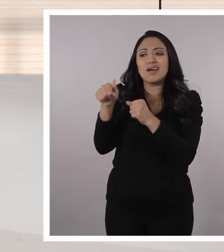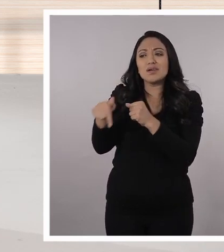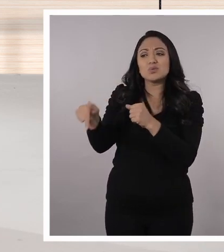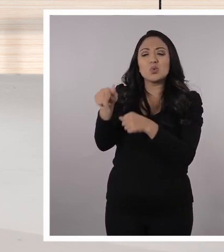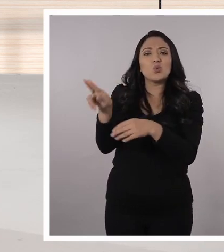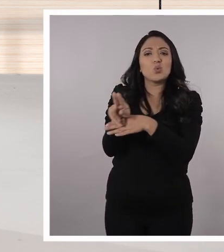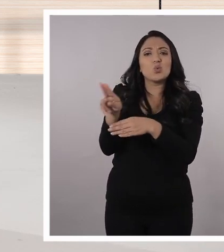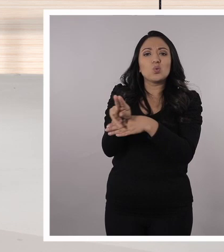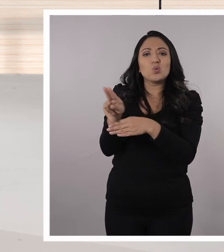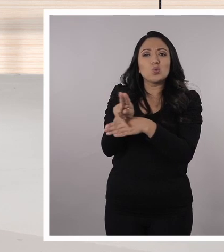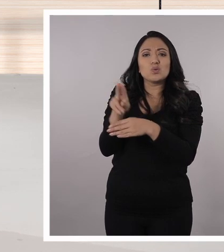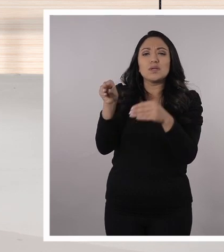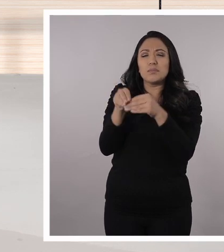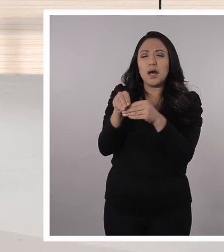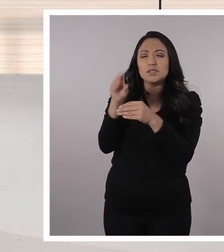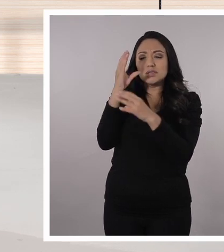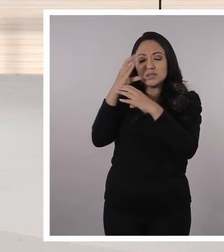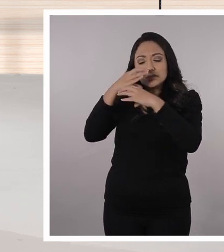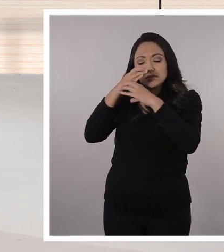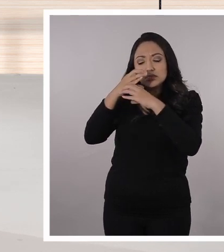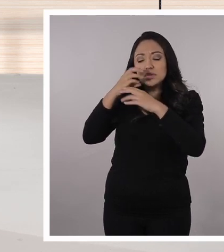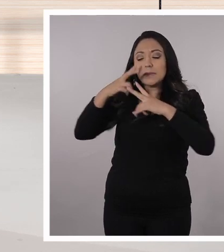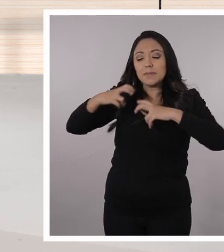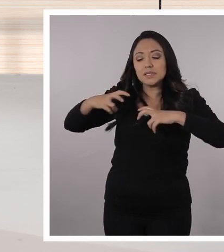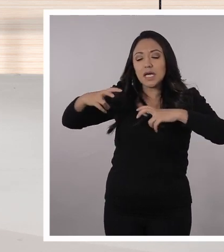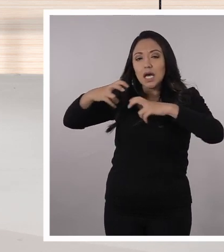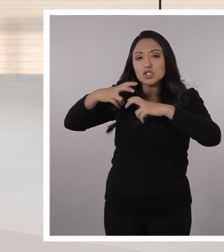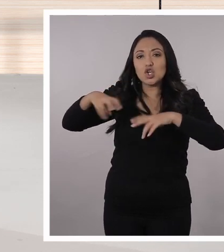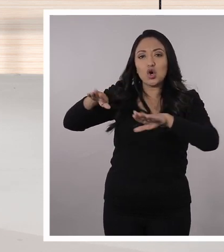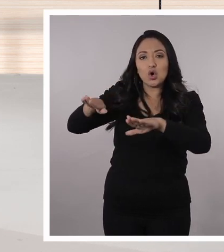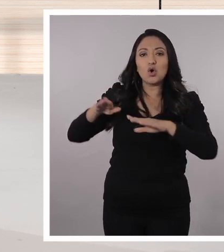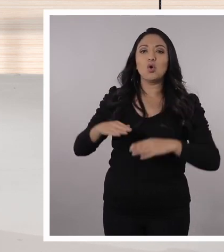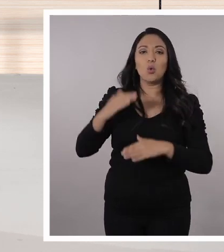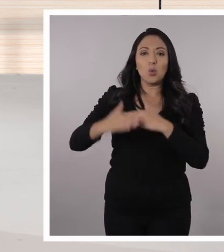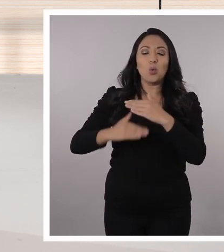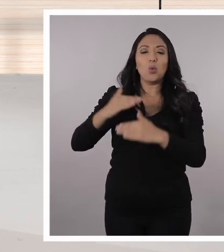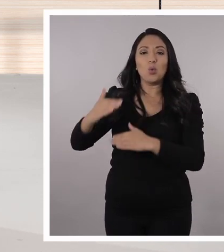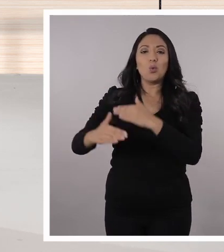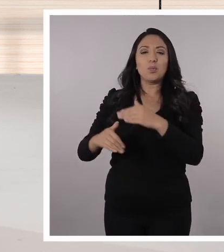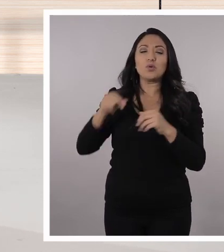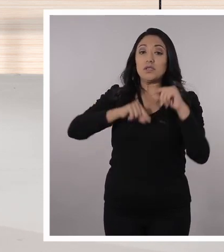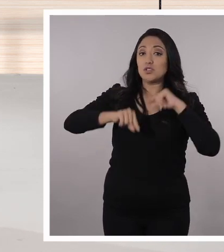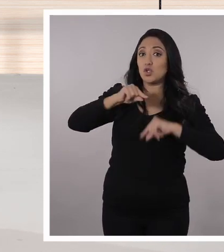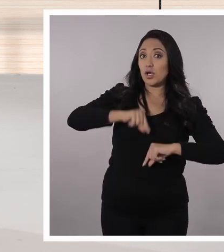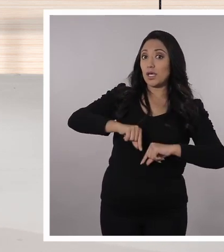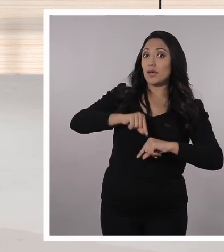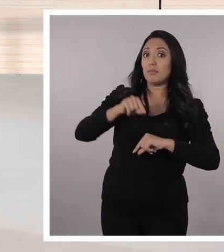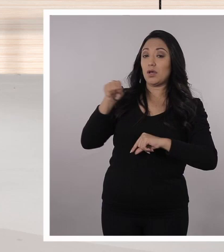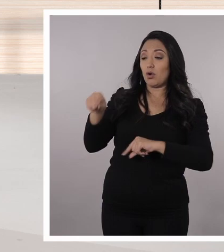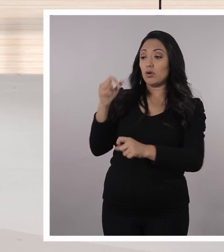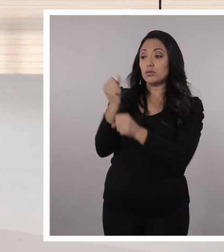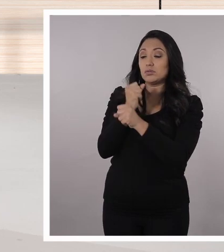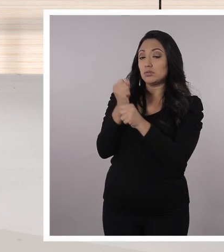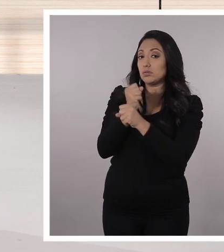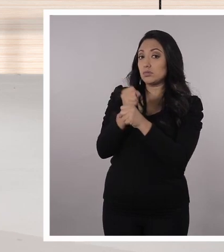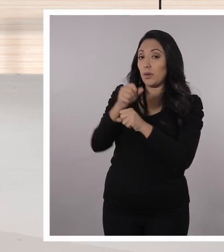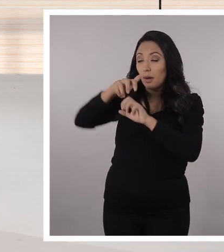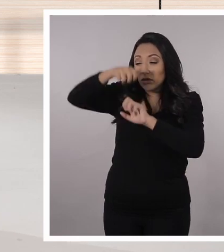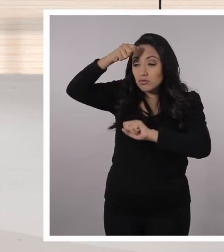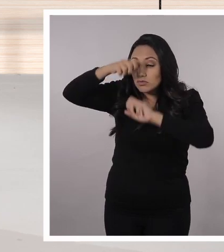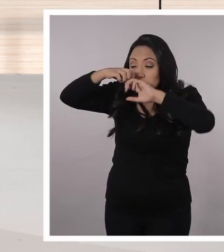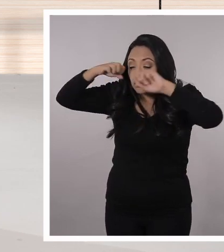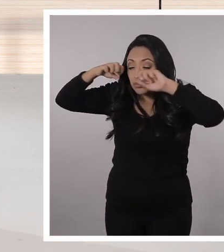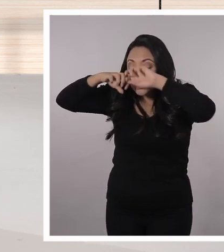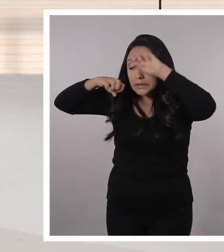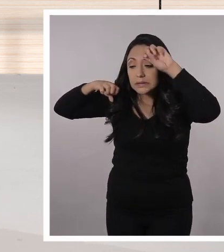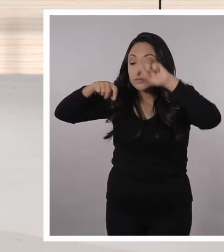ese mecanismo que es más científico, ¿sí? La fosilización mediante un proceso químico y físico y así poder